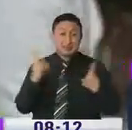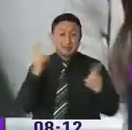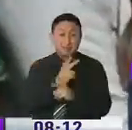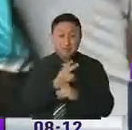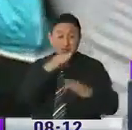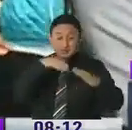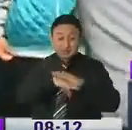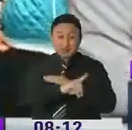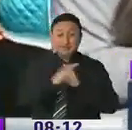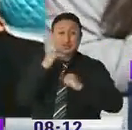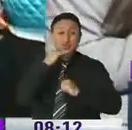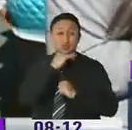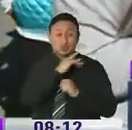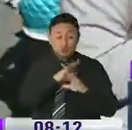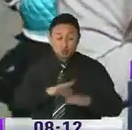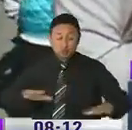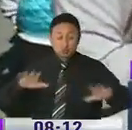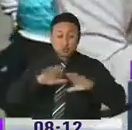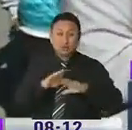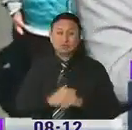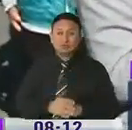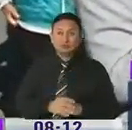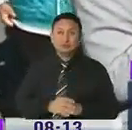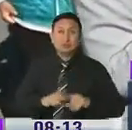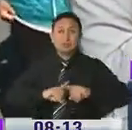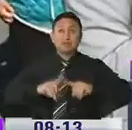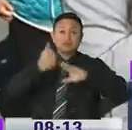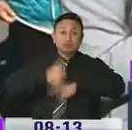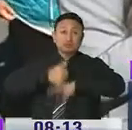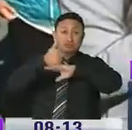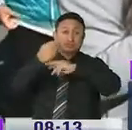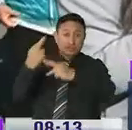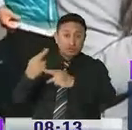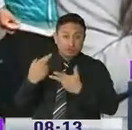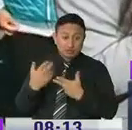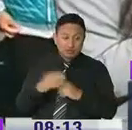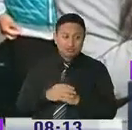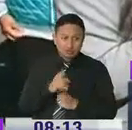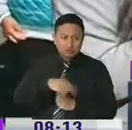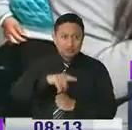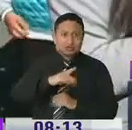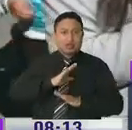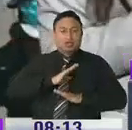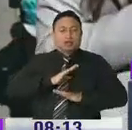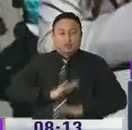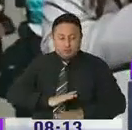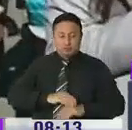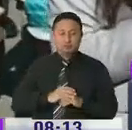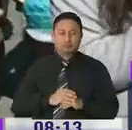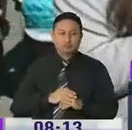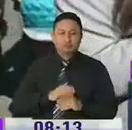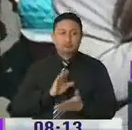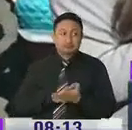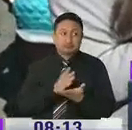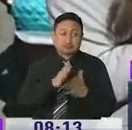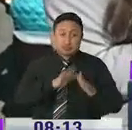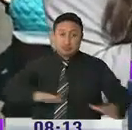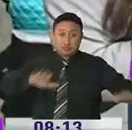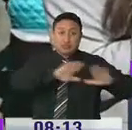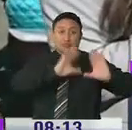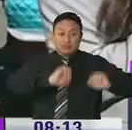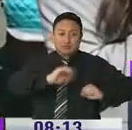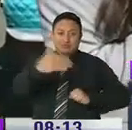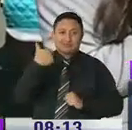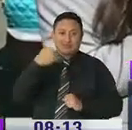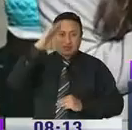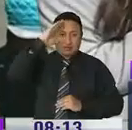la insalubridad. Sin embargo, oír la respuesta de la autoridad debe dar calma a la ciudadanía, puesto que al menos el predio ya está custodiado